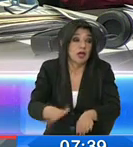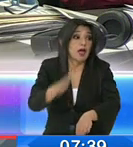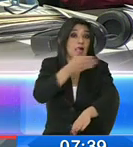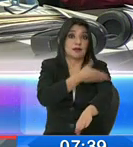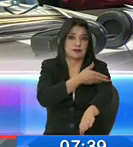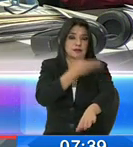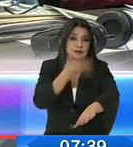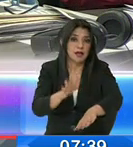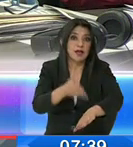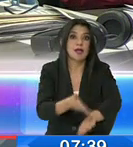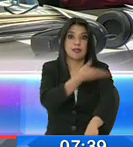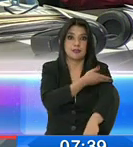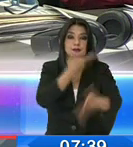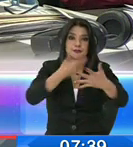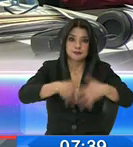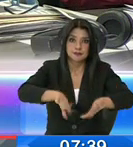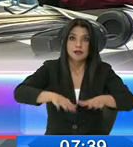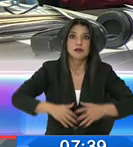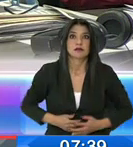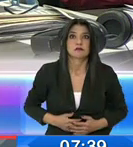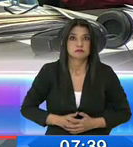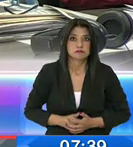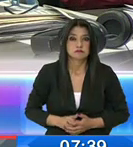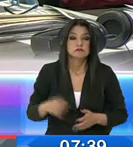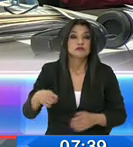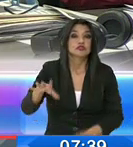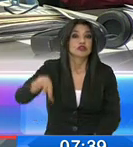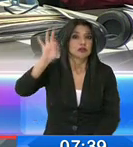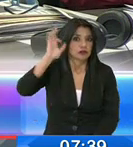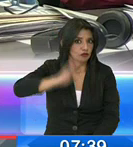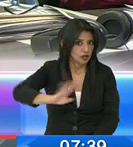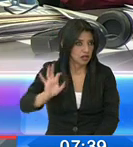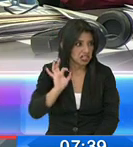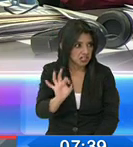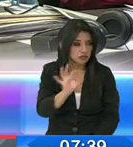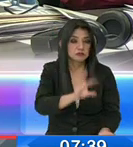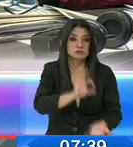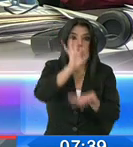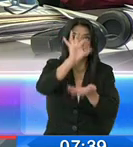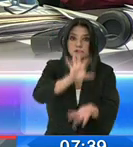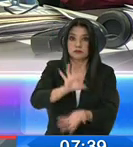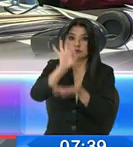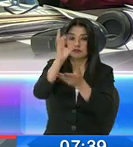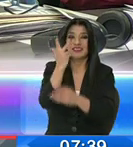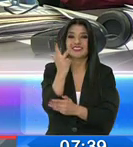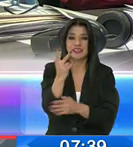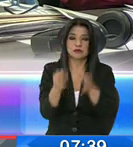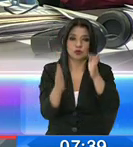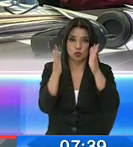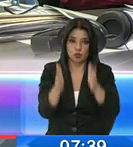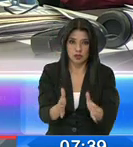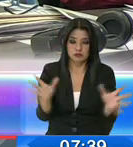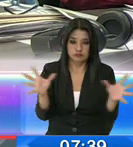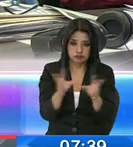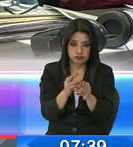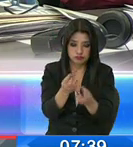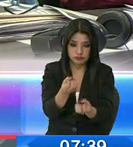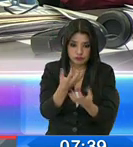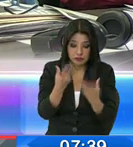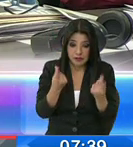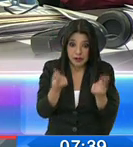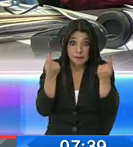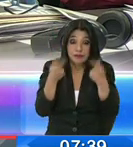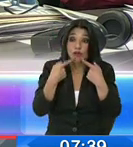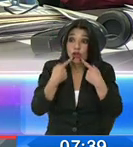se realizaría él el sorteo salen designados los tres jueces que tienen que conocer el caso y ellos inmediatamente